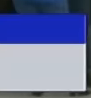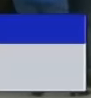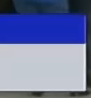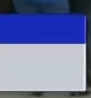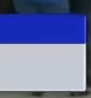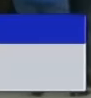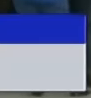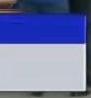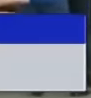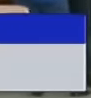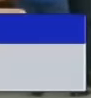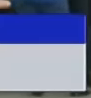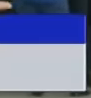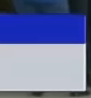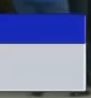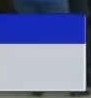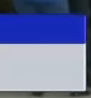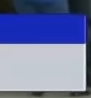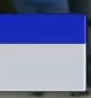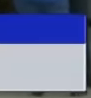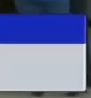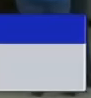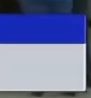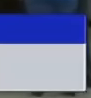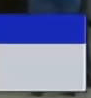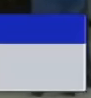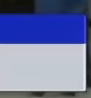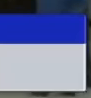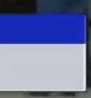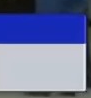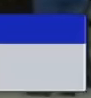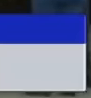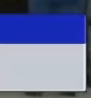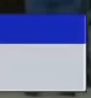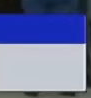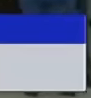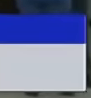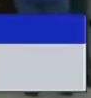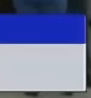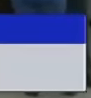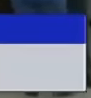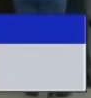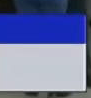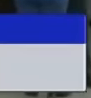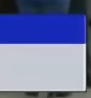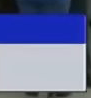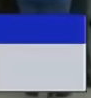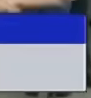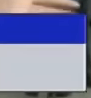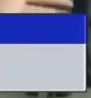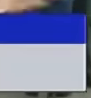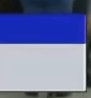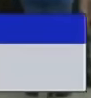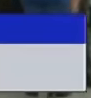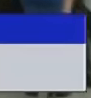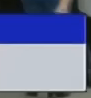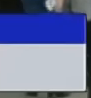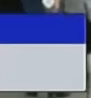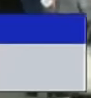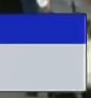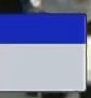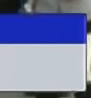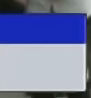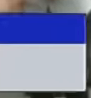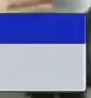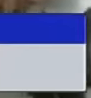realizó la solicitud de este diferimiento de este artículo para una próxima discusión. Igualmente, se